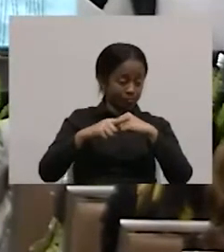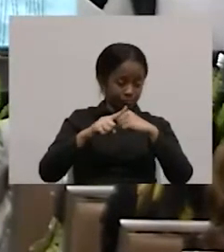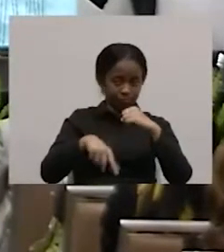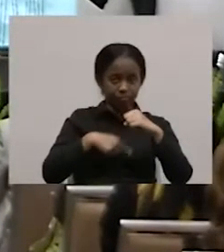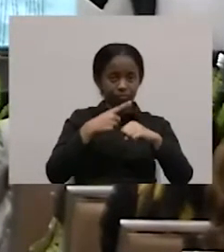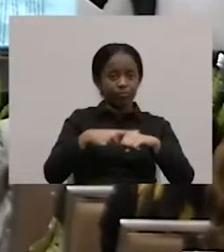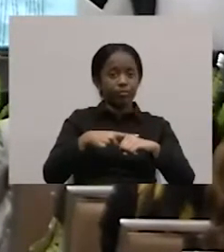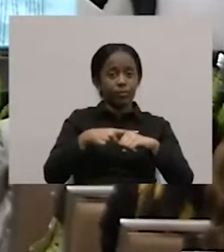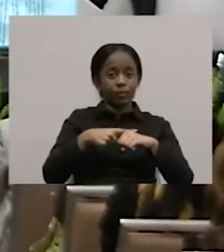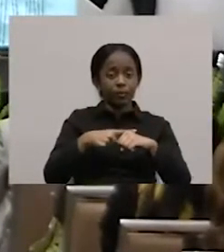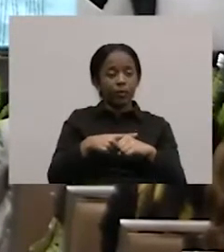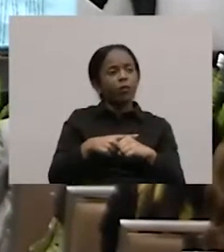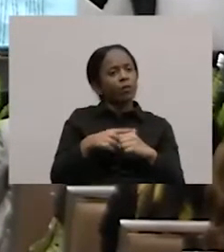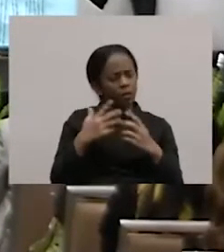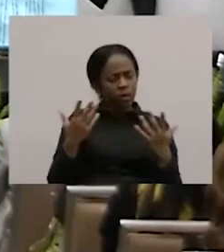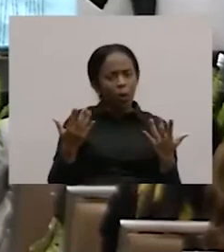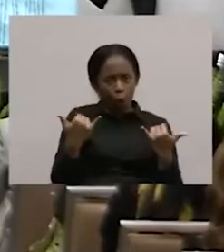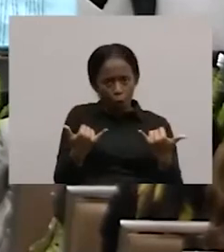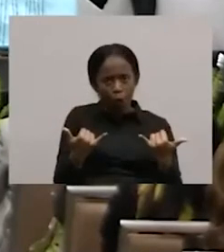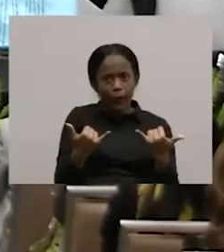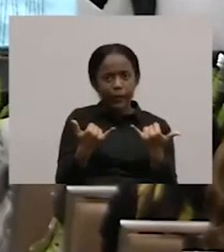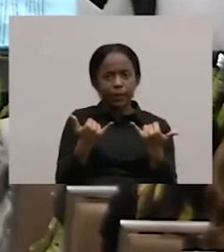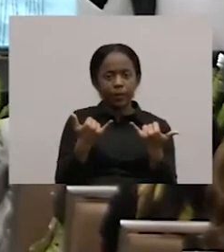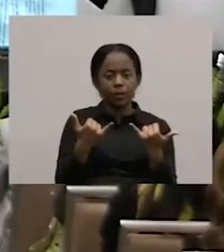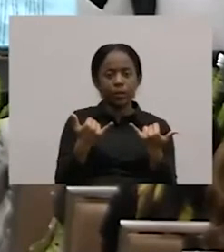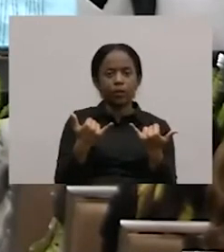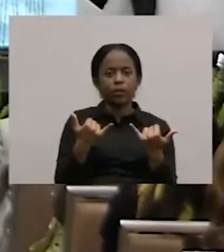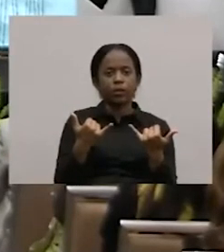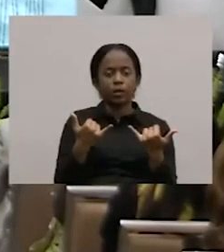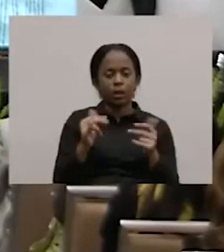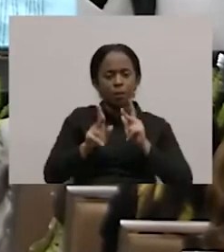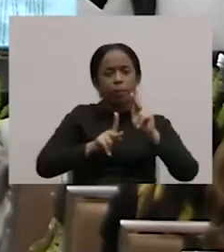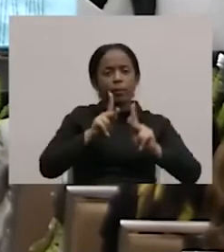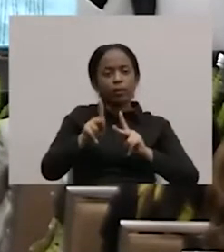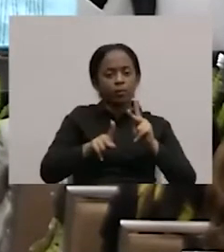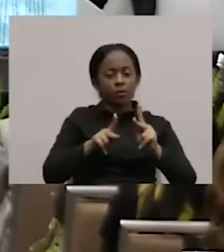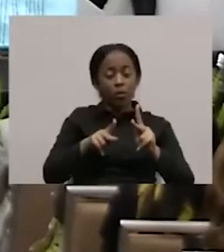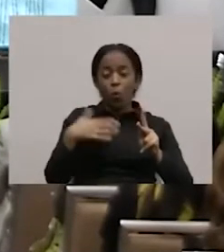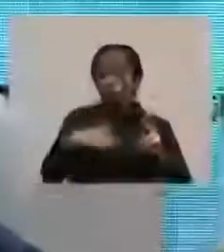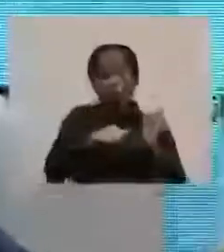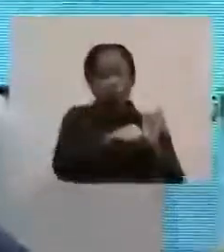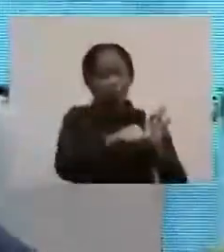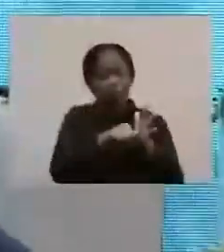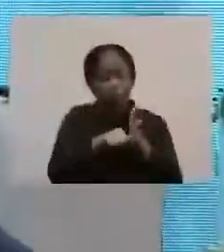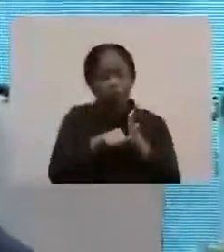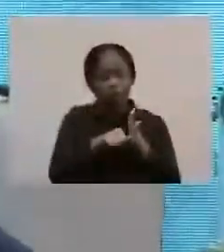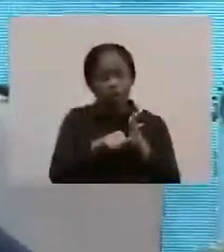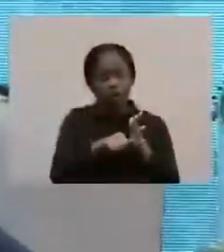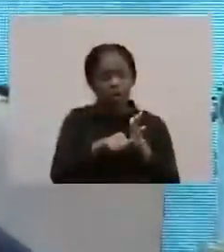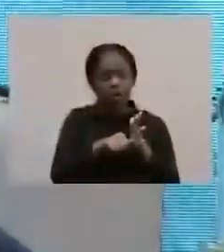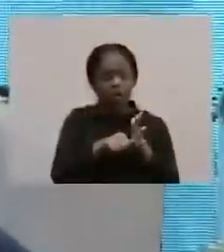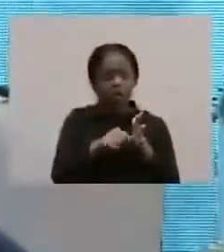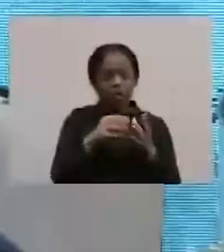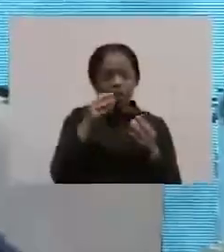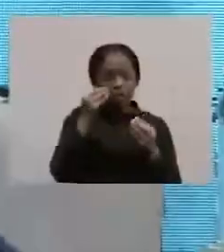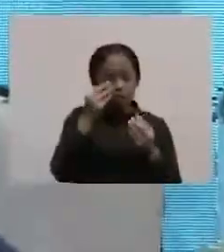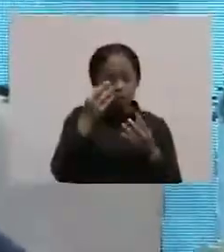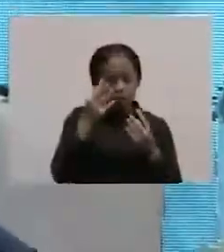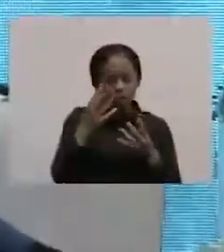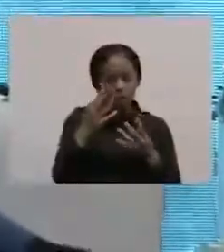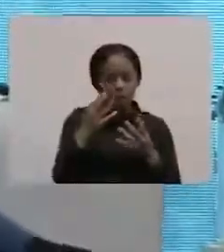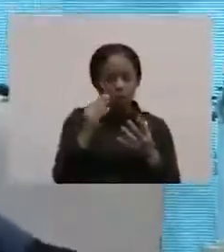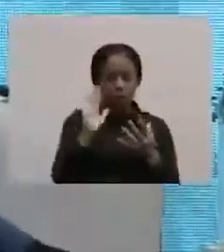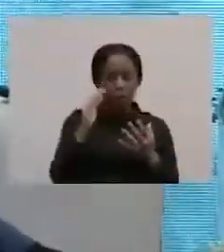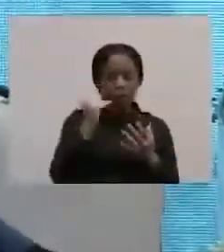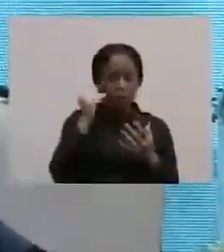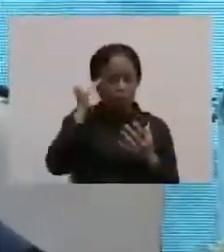Ocurrió en el mundo entero. Entonces, hoy por hoy, la gente valora, le dicen los españoles, las